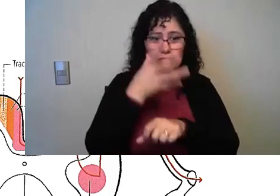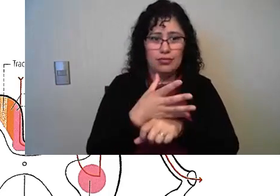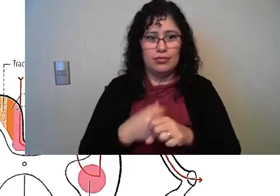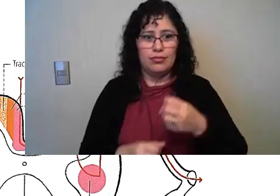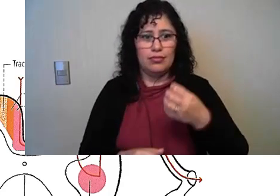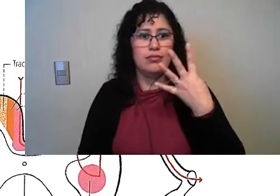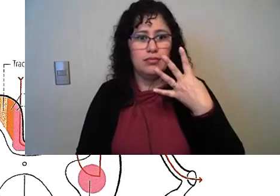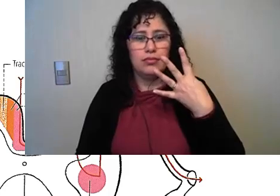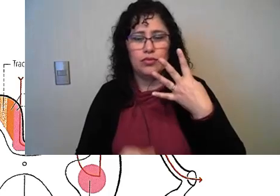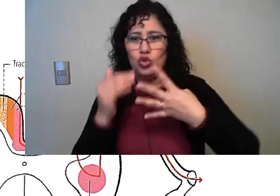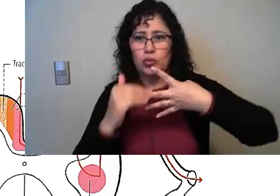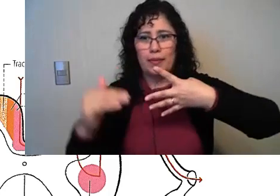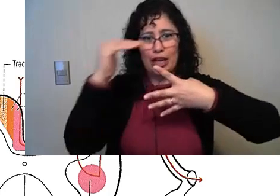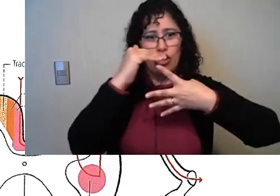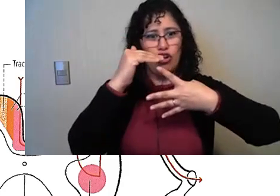Superior,